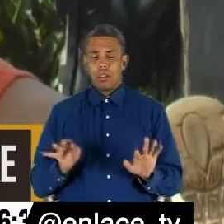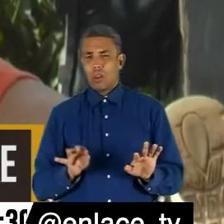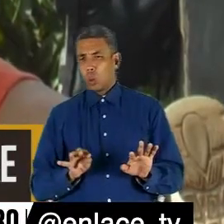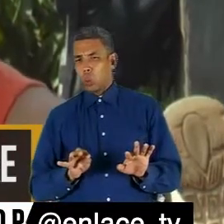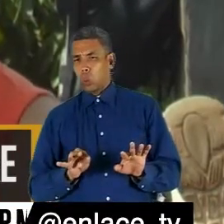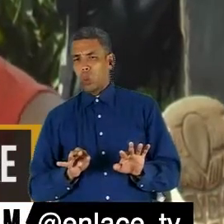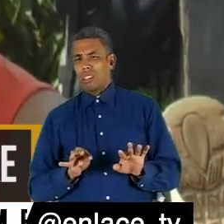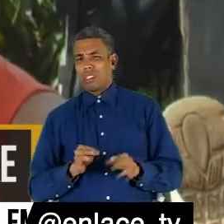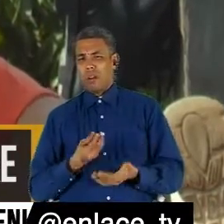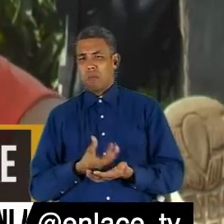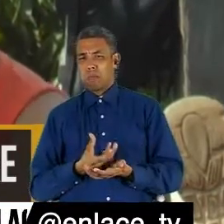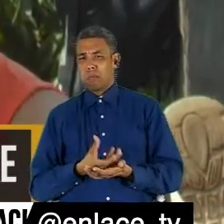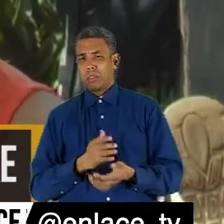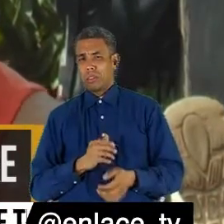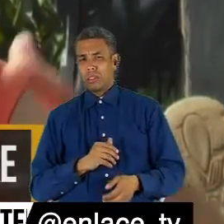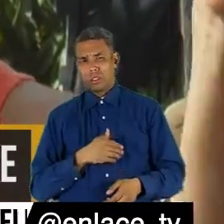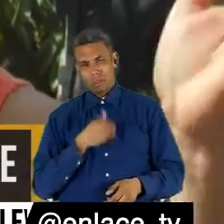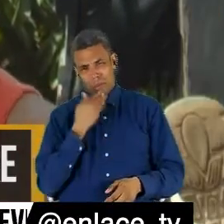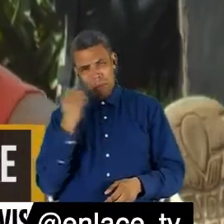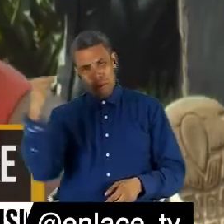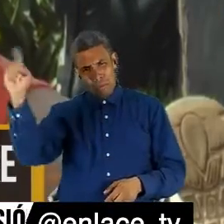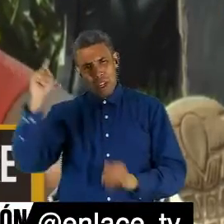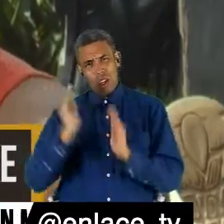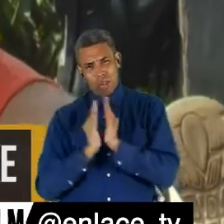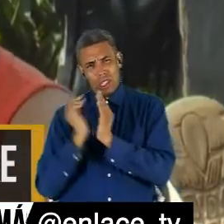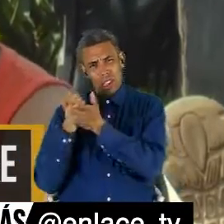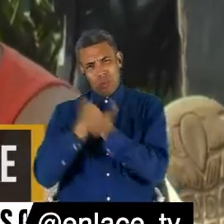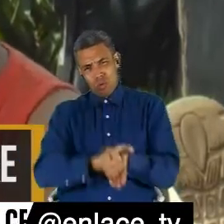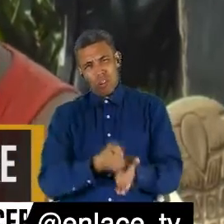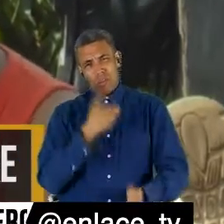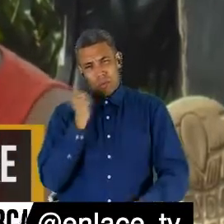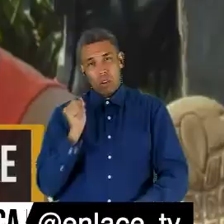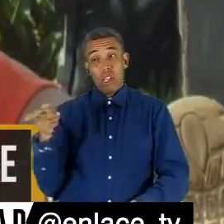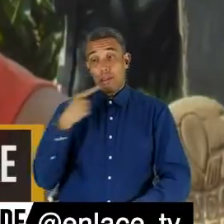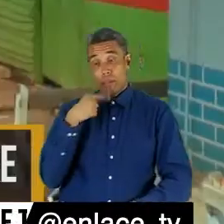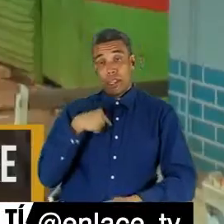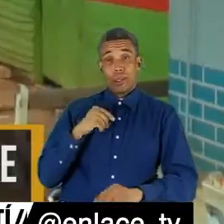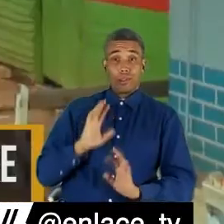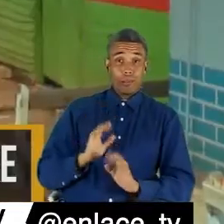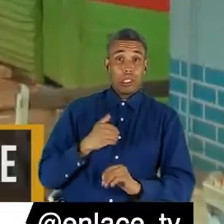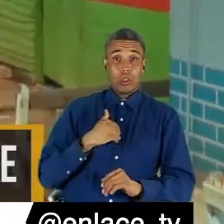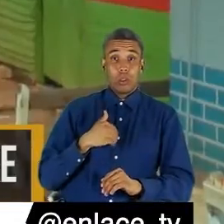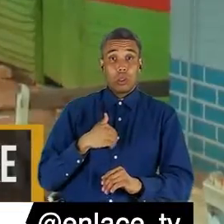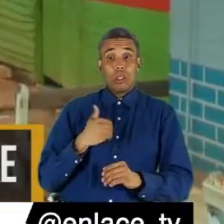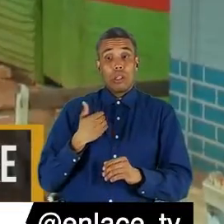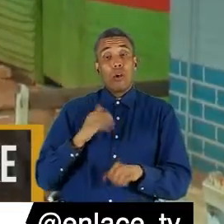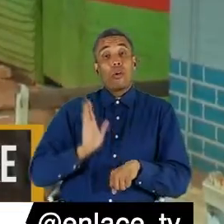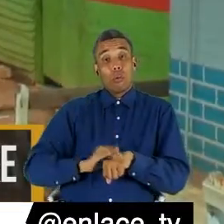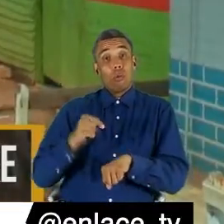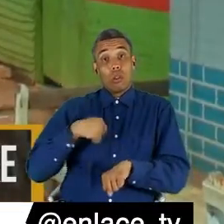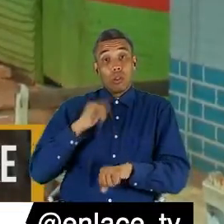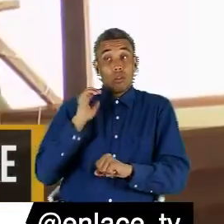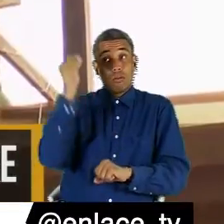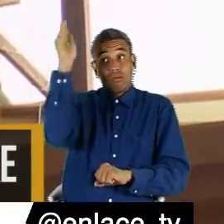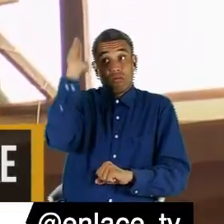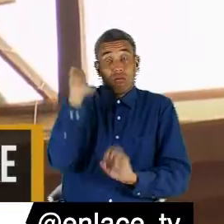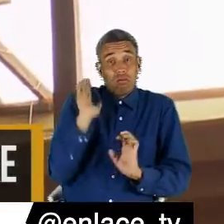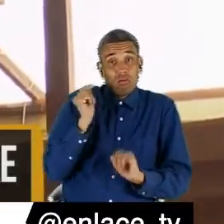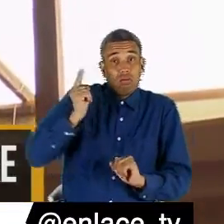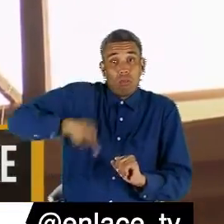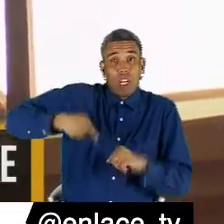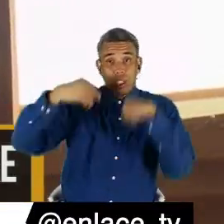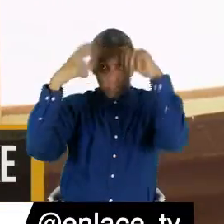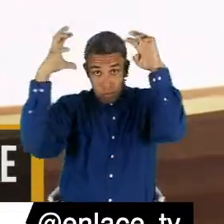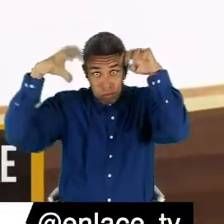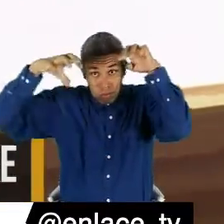que esto no es excepto de que yo misma quise eso, sino que son cosas de mi Dios. Lo propio ha ocurrido en la humilde vivienda de Bernardina Bermúdez,